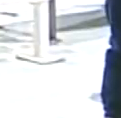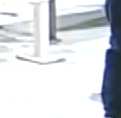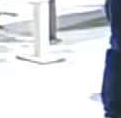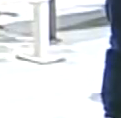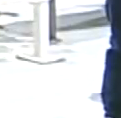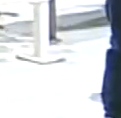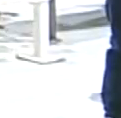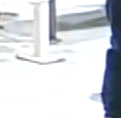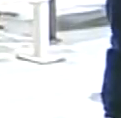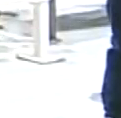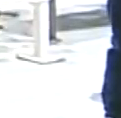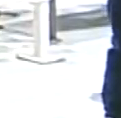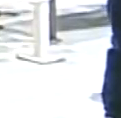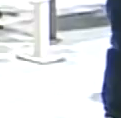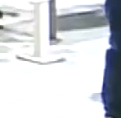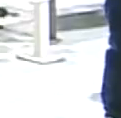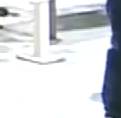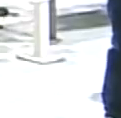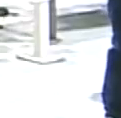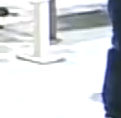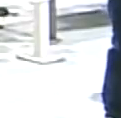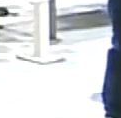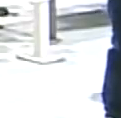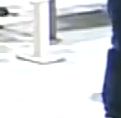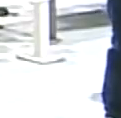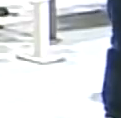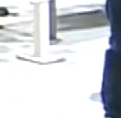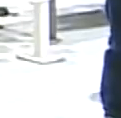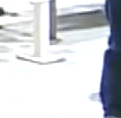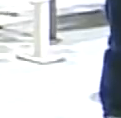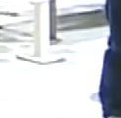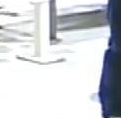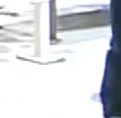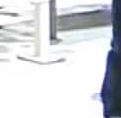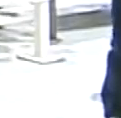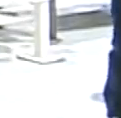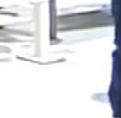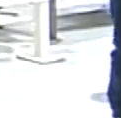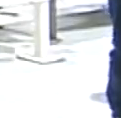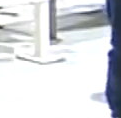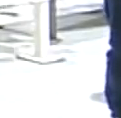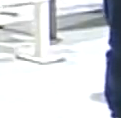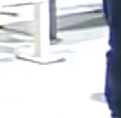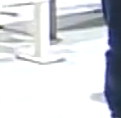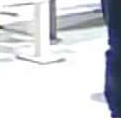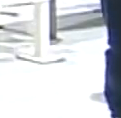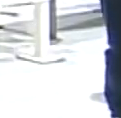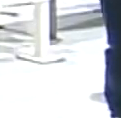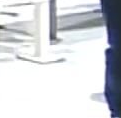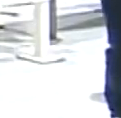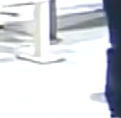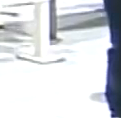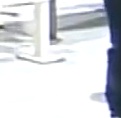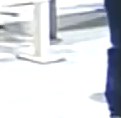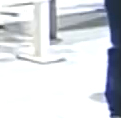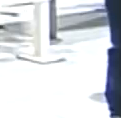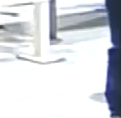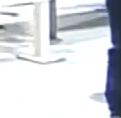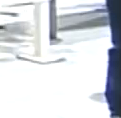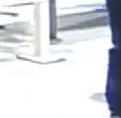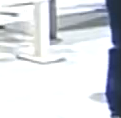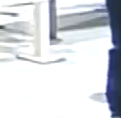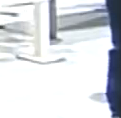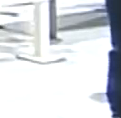nos concentramos a mostrar, a estimular, a promover con mucha fuerza el trabajo productivo,